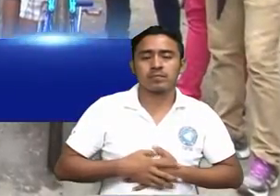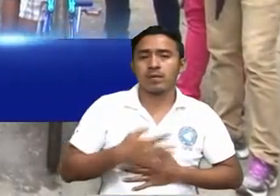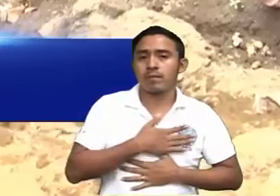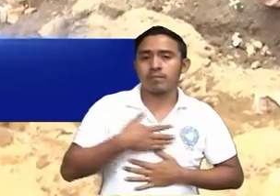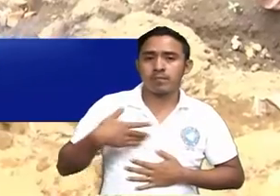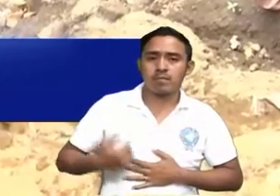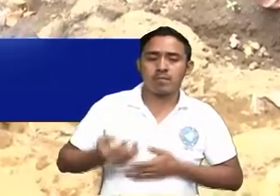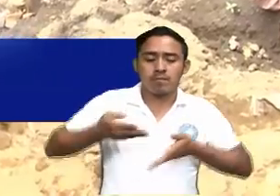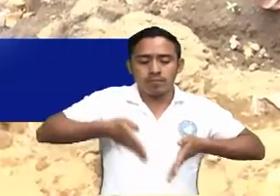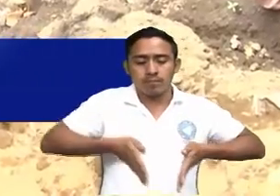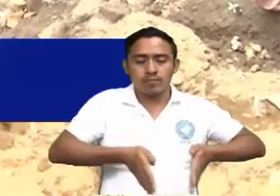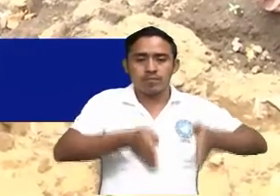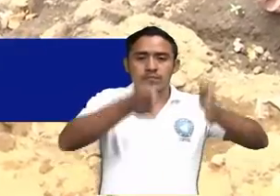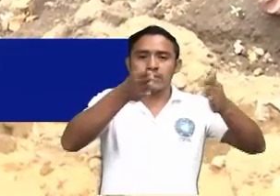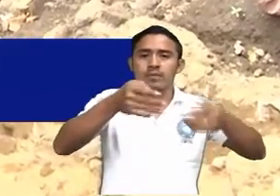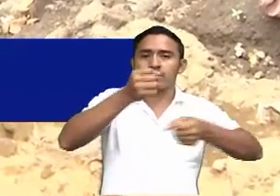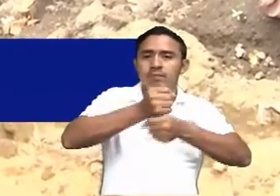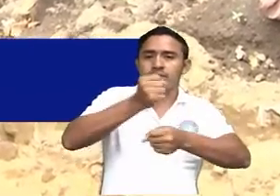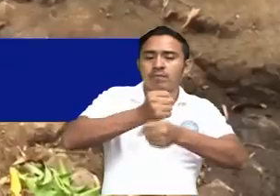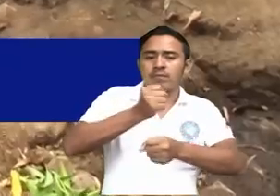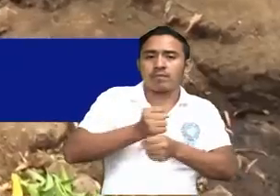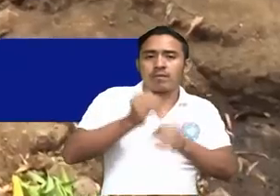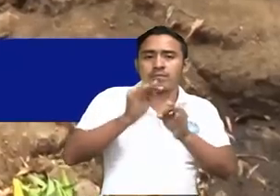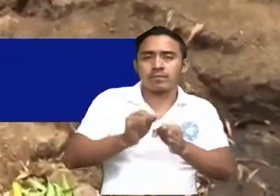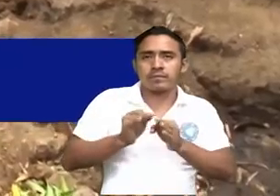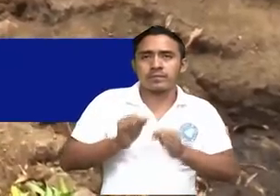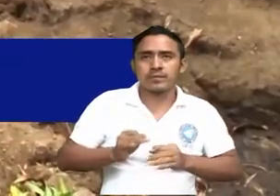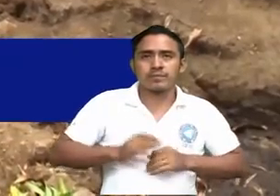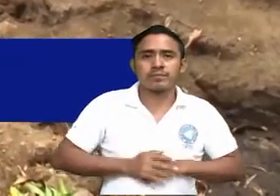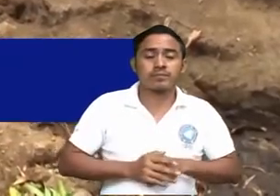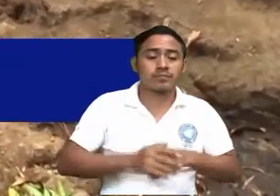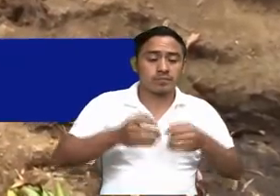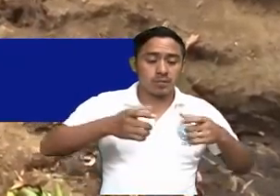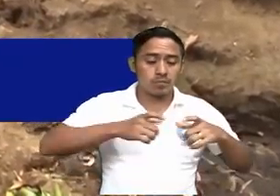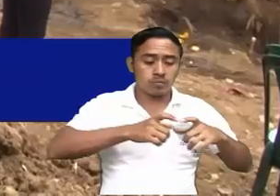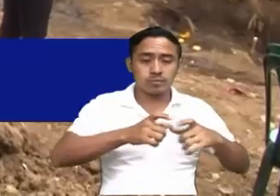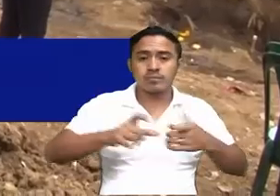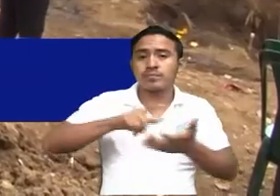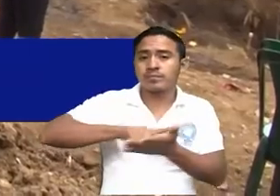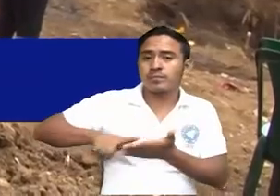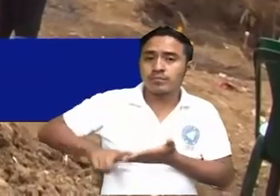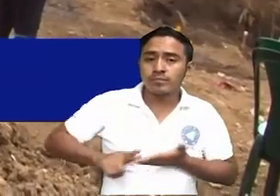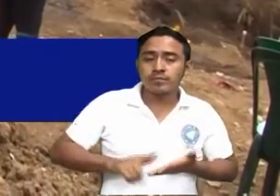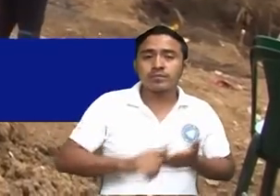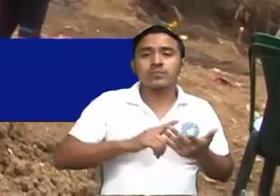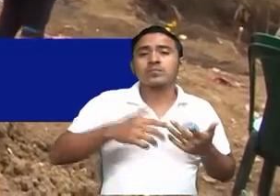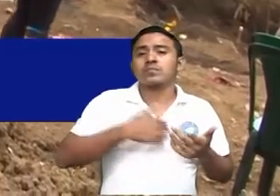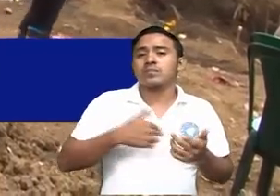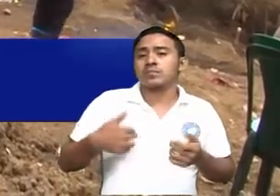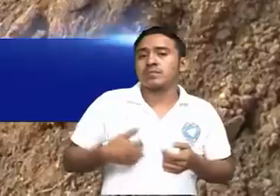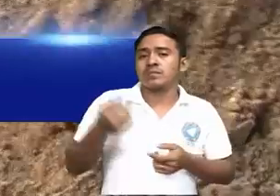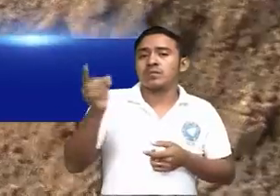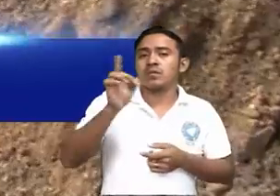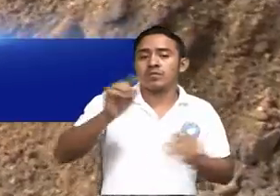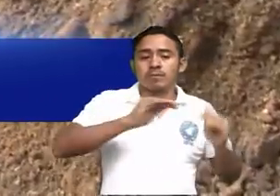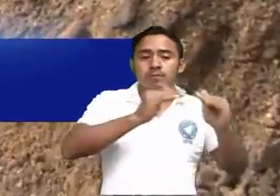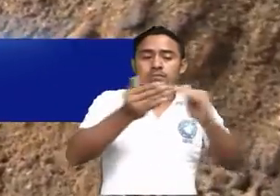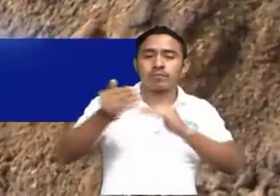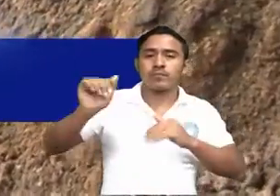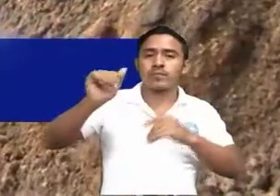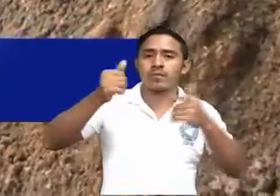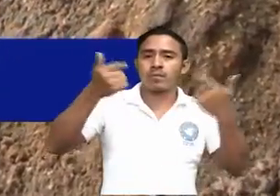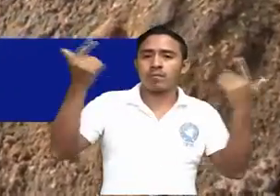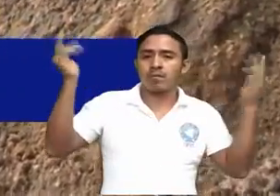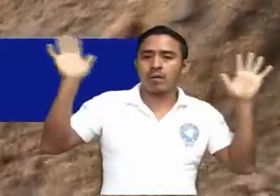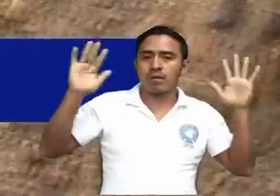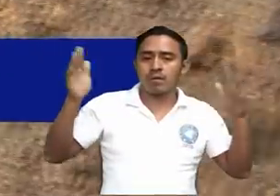Mejoramiento vial, obras de drenaje pluvial y alcantarillado sanitario son ejecutados en el barrio Los Ángeles,